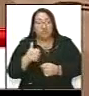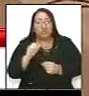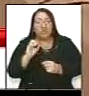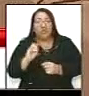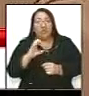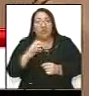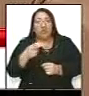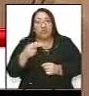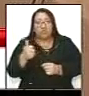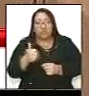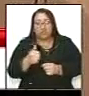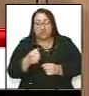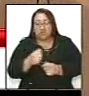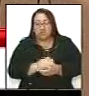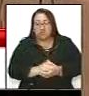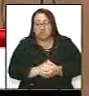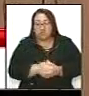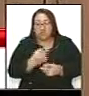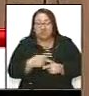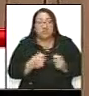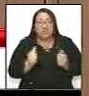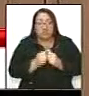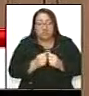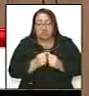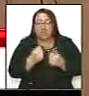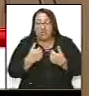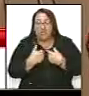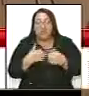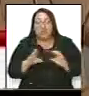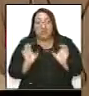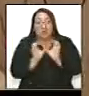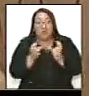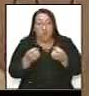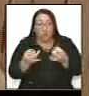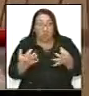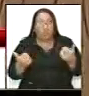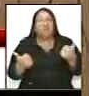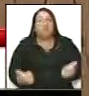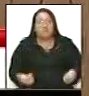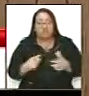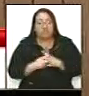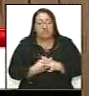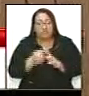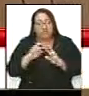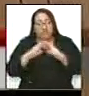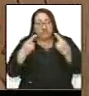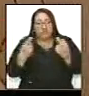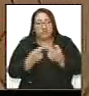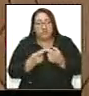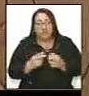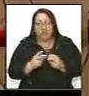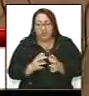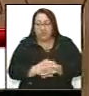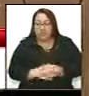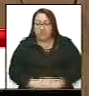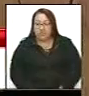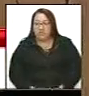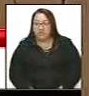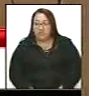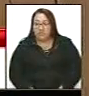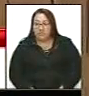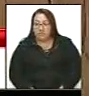Ochoa, por estar acompañándonos. Teniendo el quórum reglamentario, damos inicio a la sesión